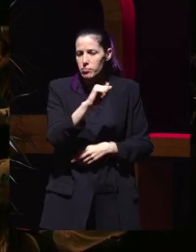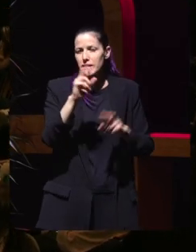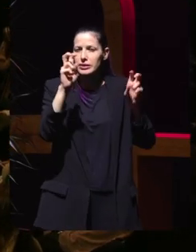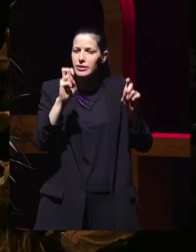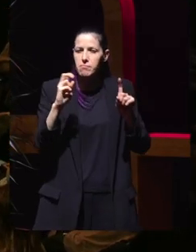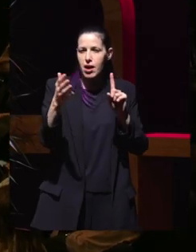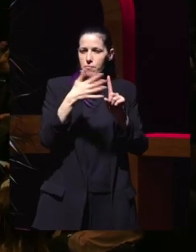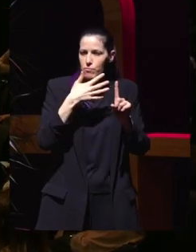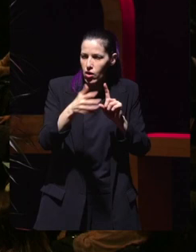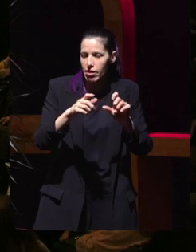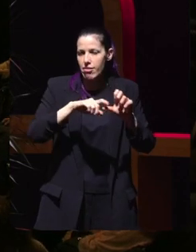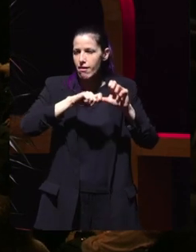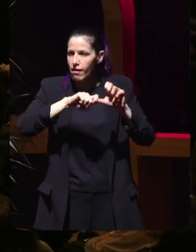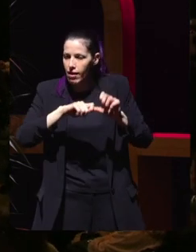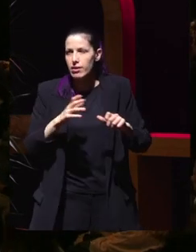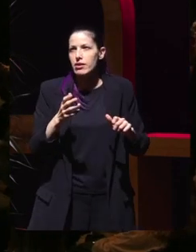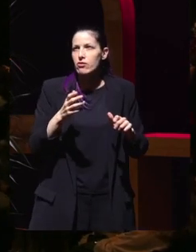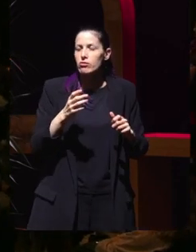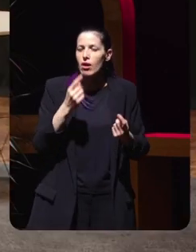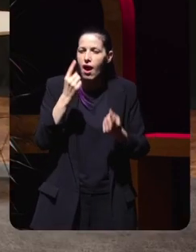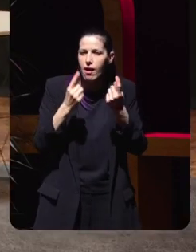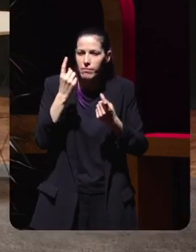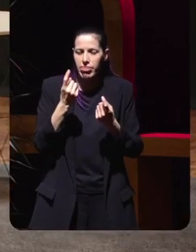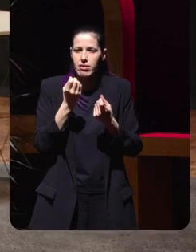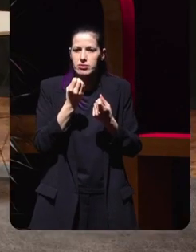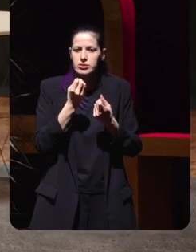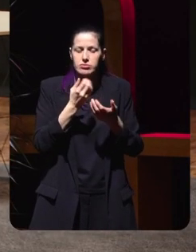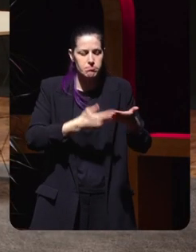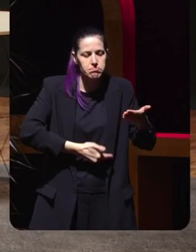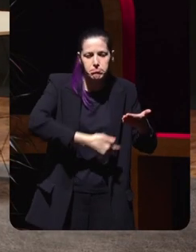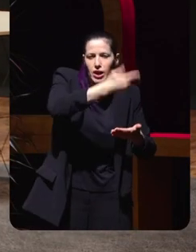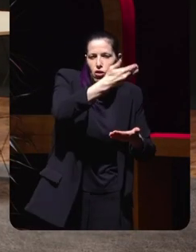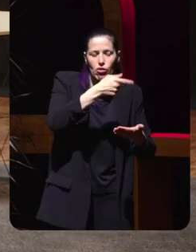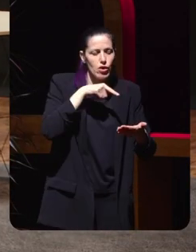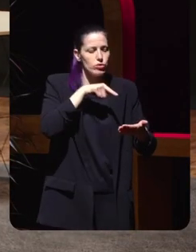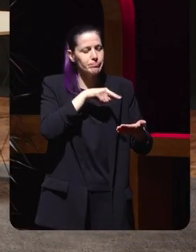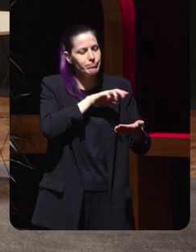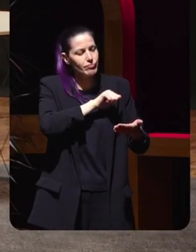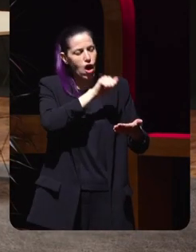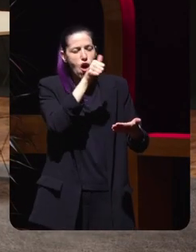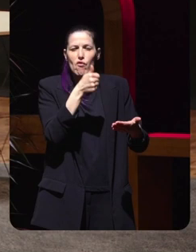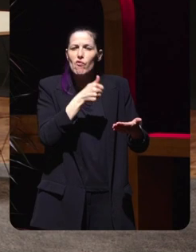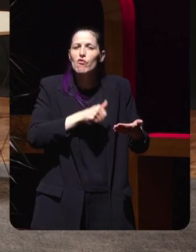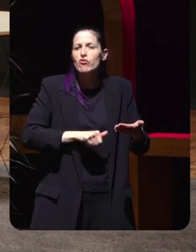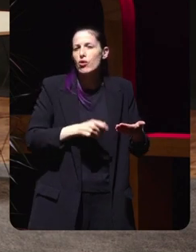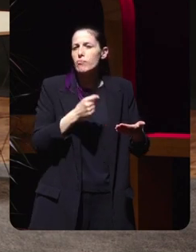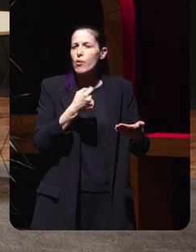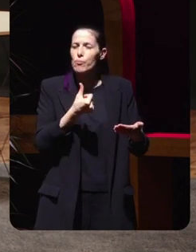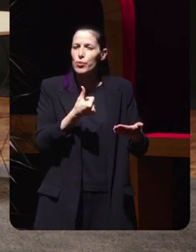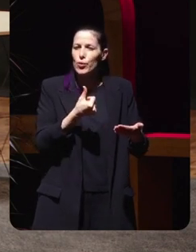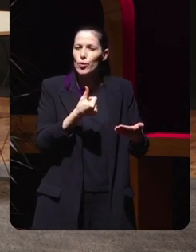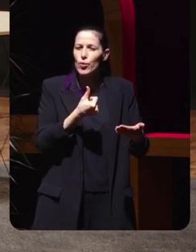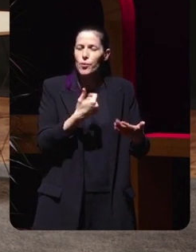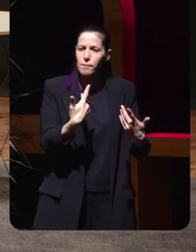estos casos de violencia de género no que a veces pues aparecen publicados también en osornais de una forma un poco que desprotese un poco